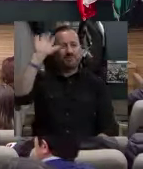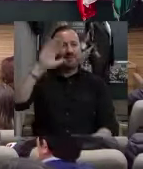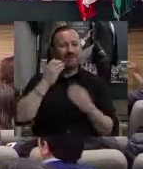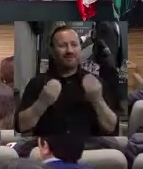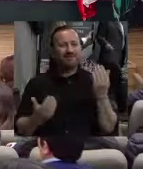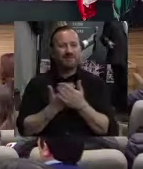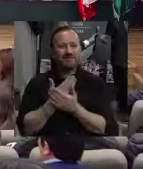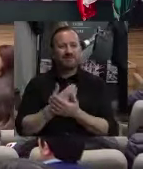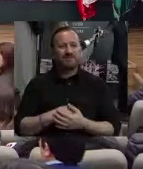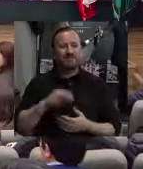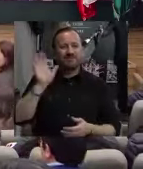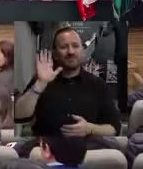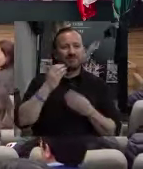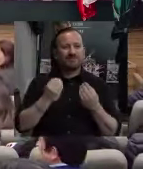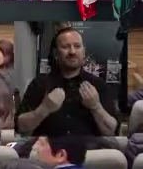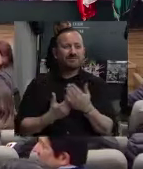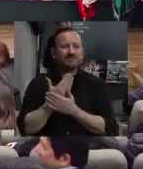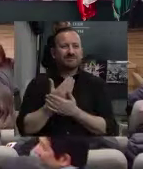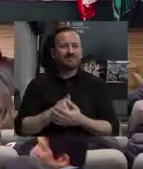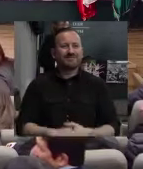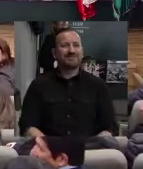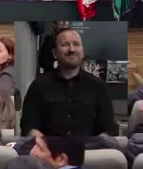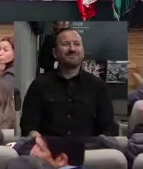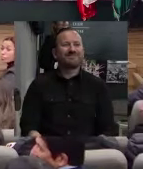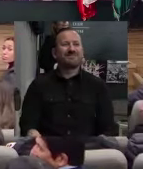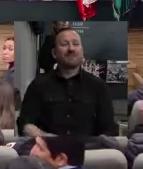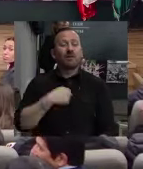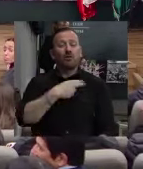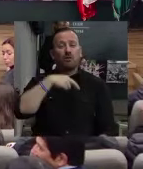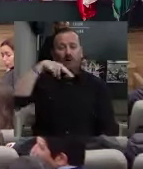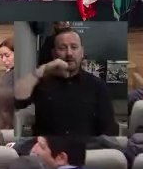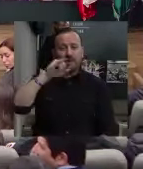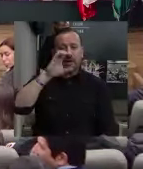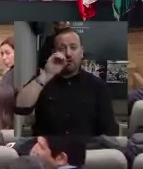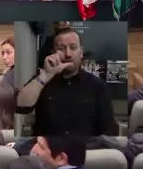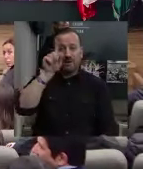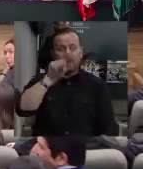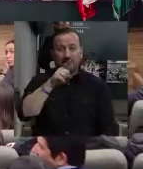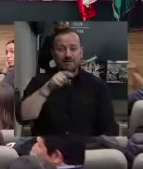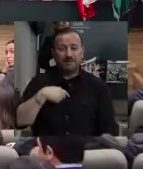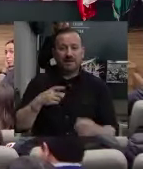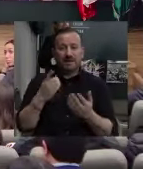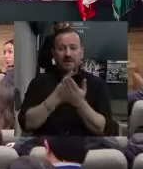algo Hola buenas lamo Nicol Gracias